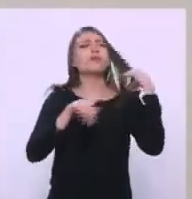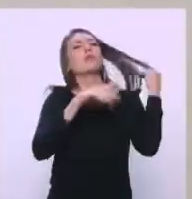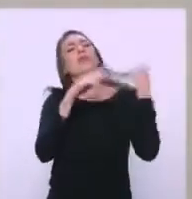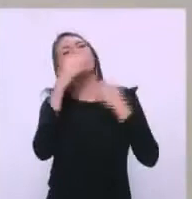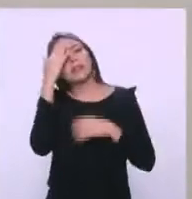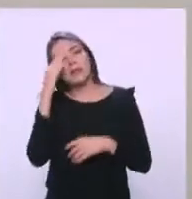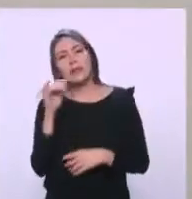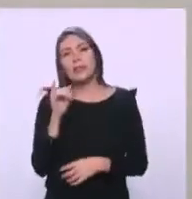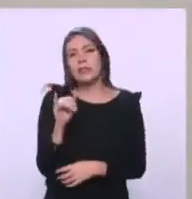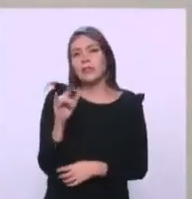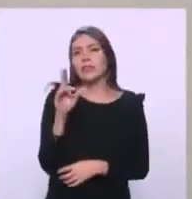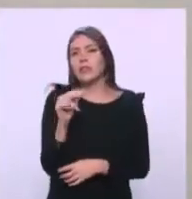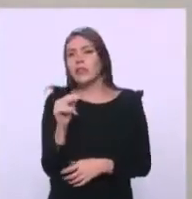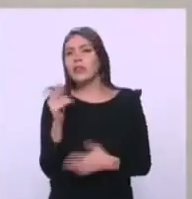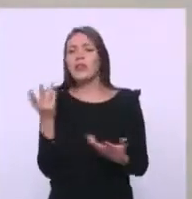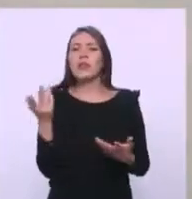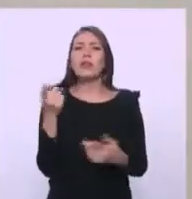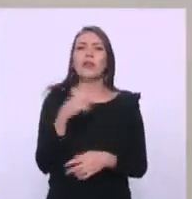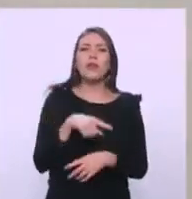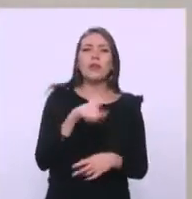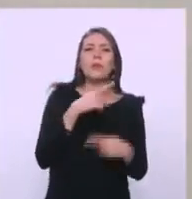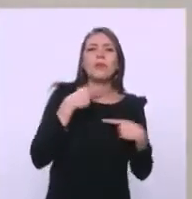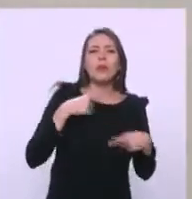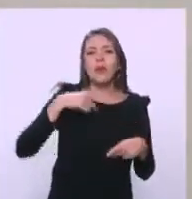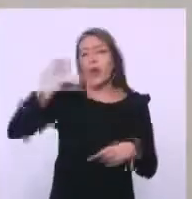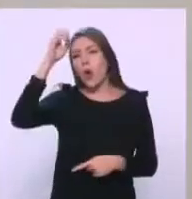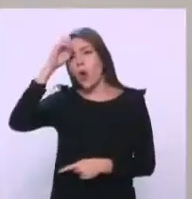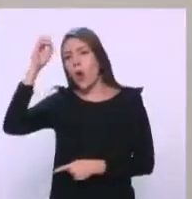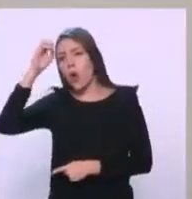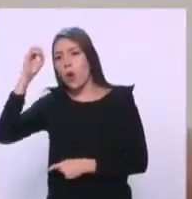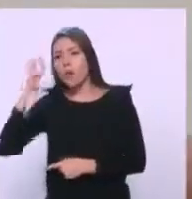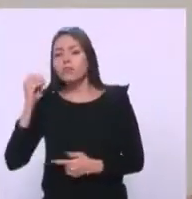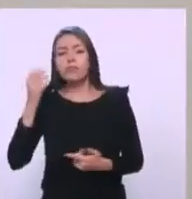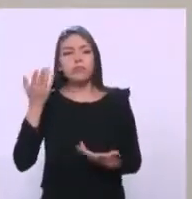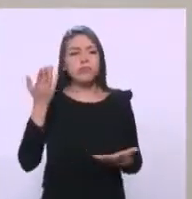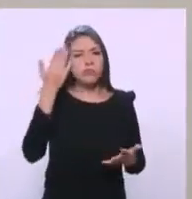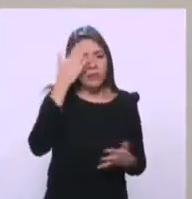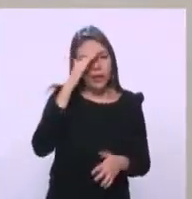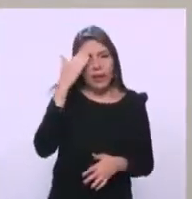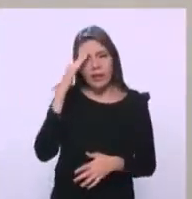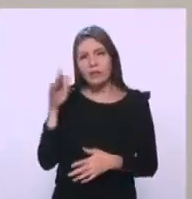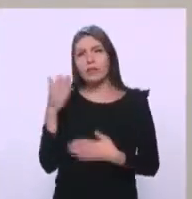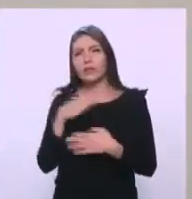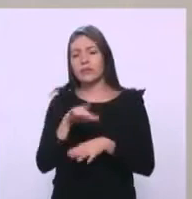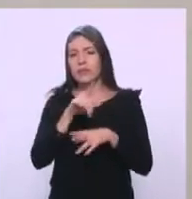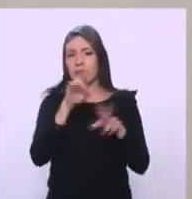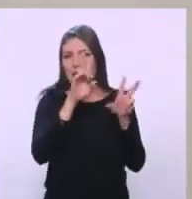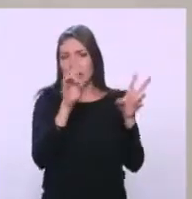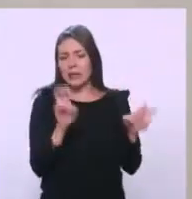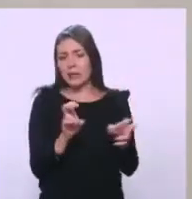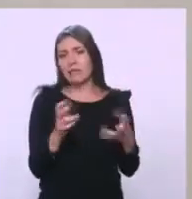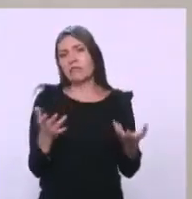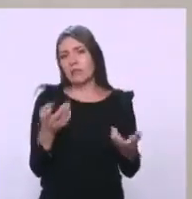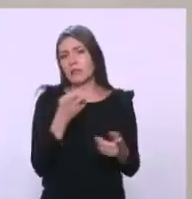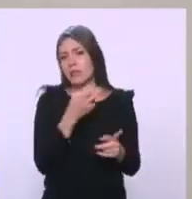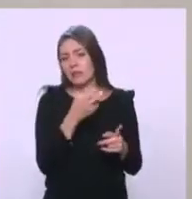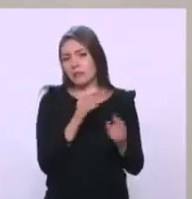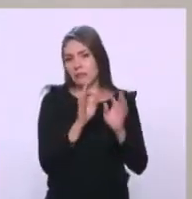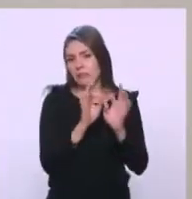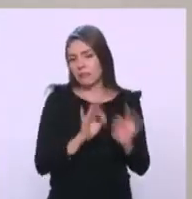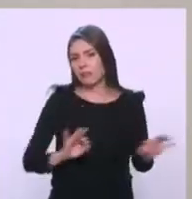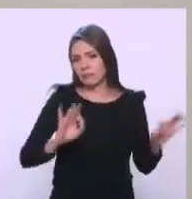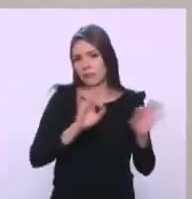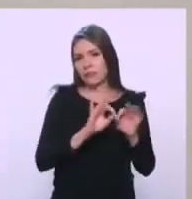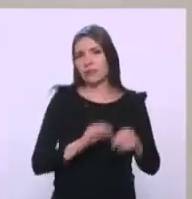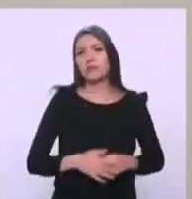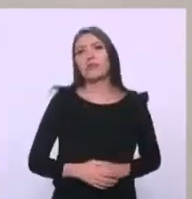que tomen en cuenta la opinión de la gente y que pues sea más universal este tema, ¿no? Yo creo que eso es lo importante. Yo celebro que no